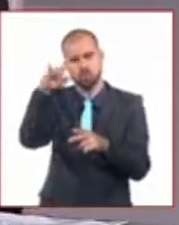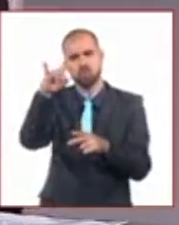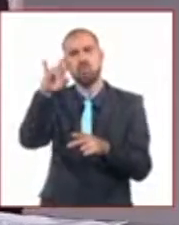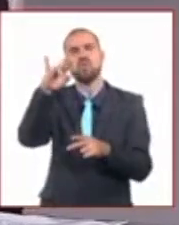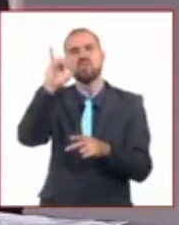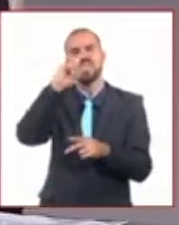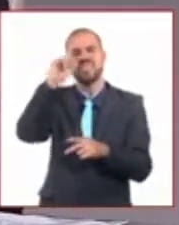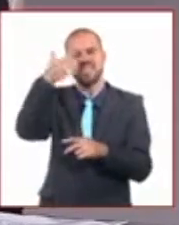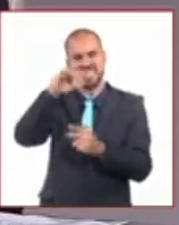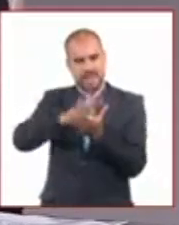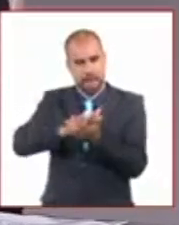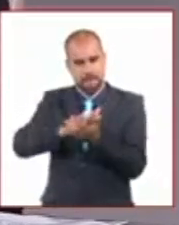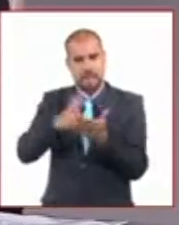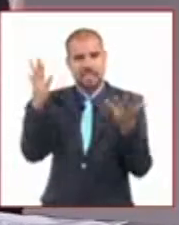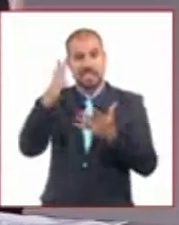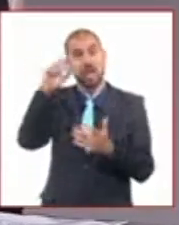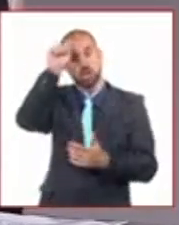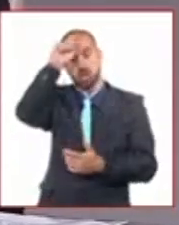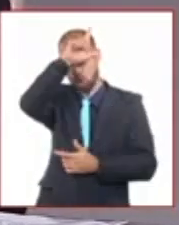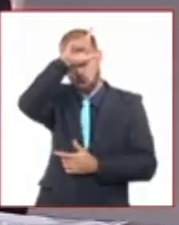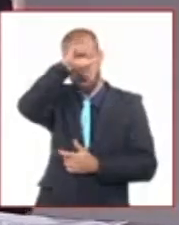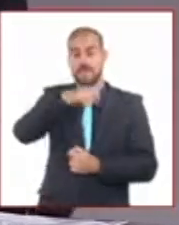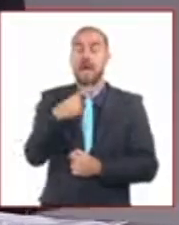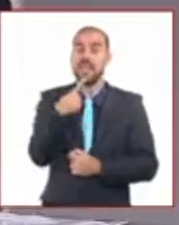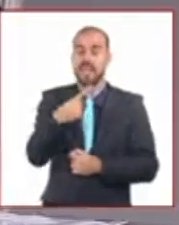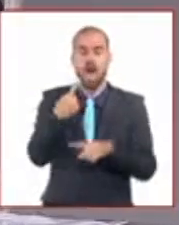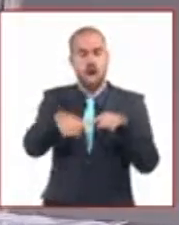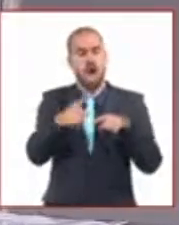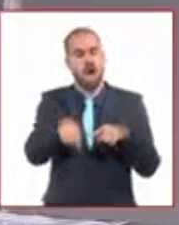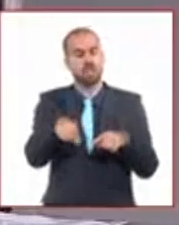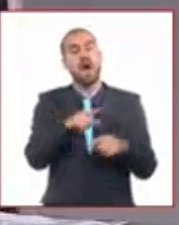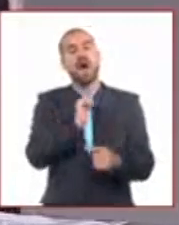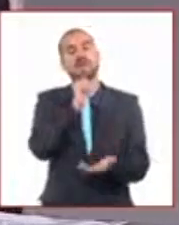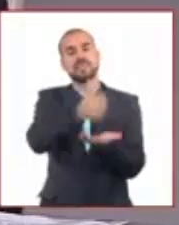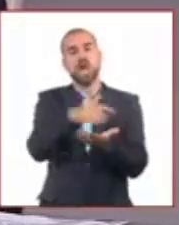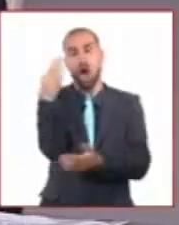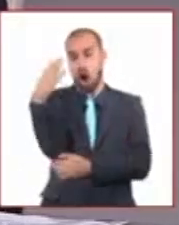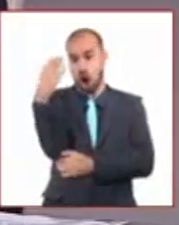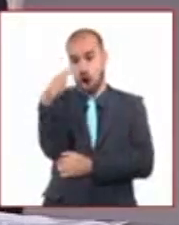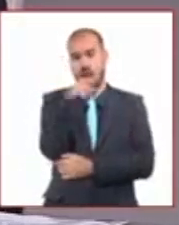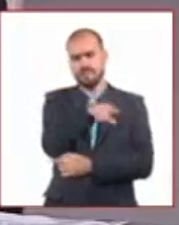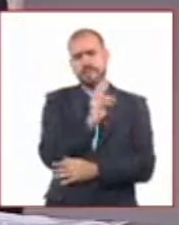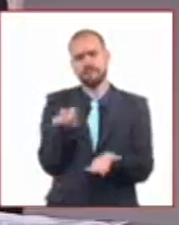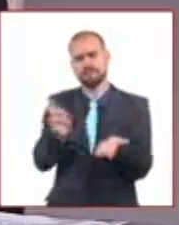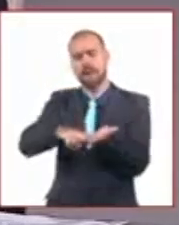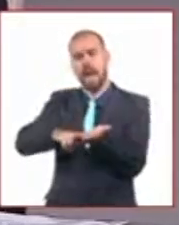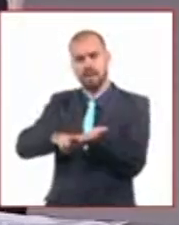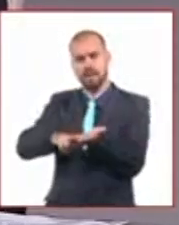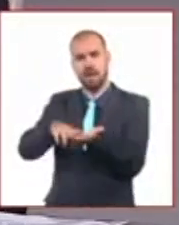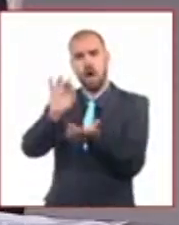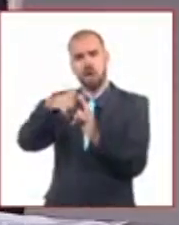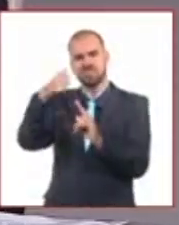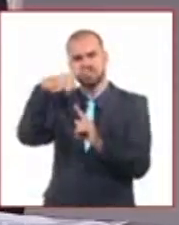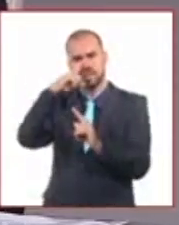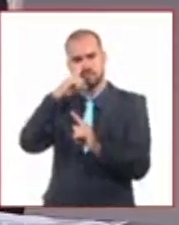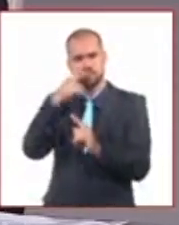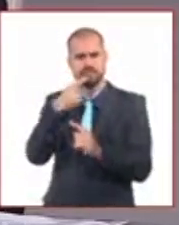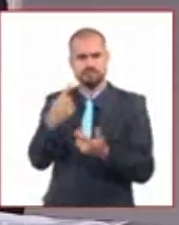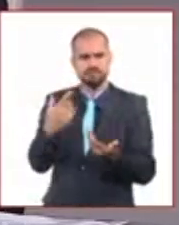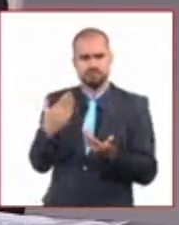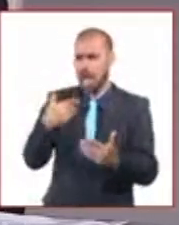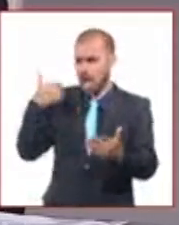categoría de principal aliado extra otan a colombia y que es una categoría que dos administraciones estadounidenses anteriores